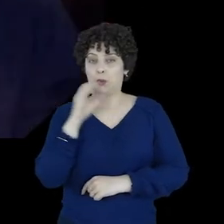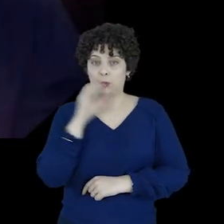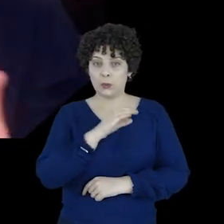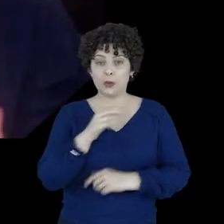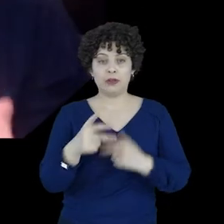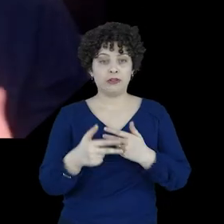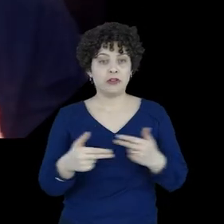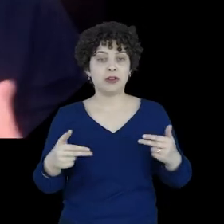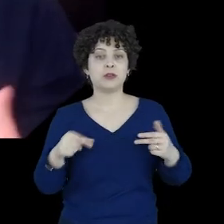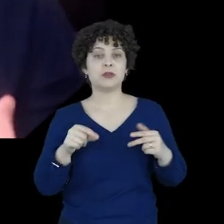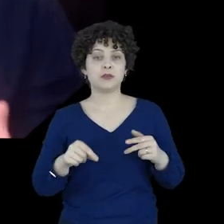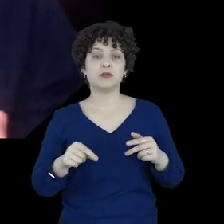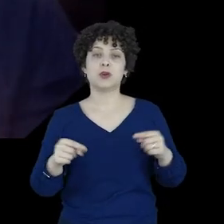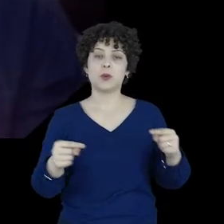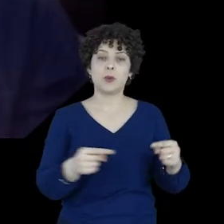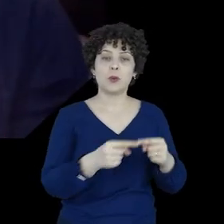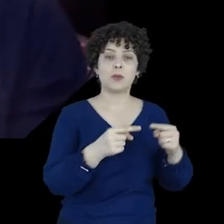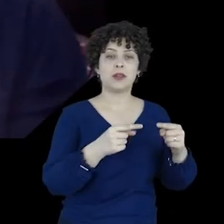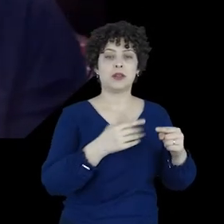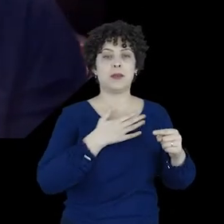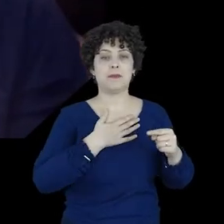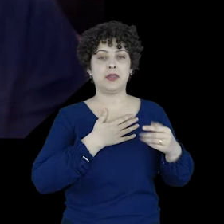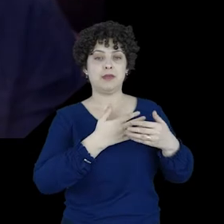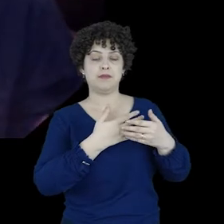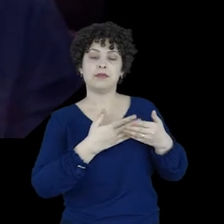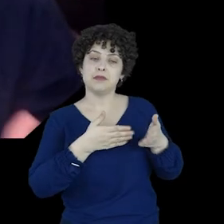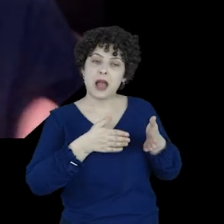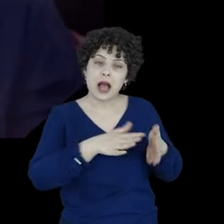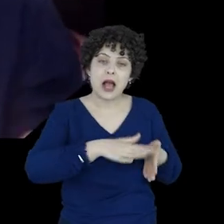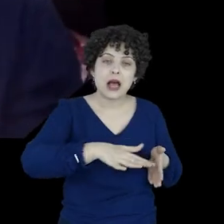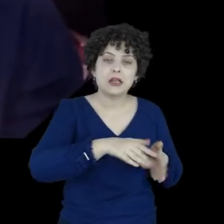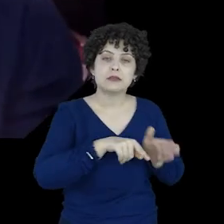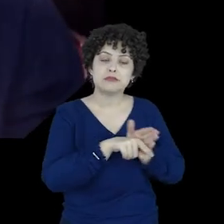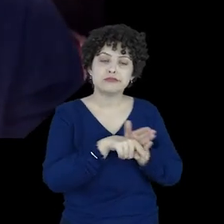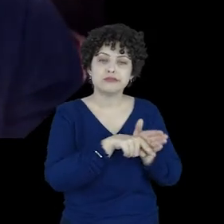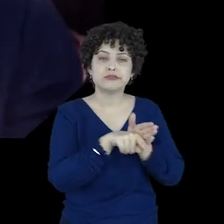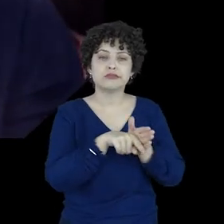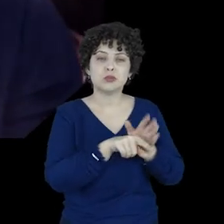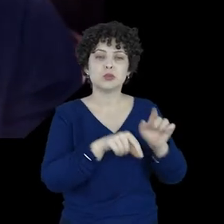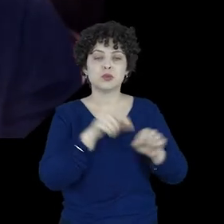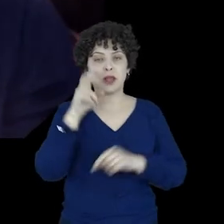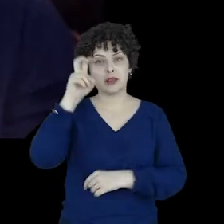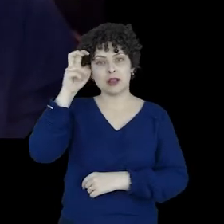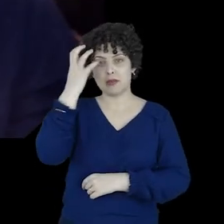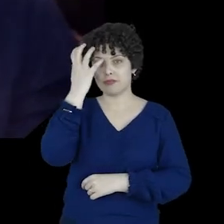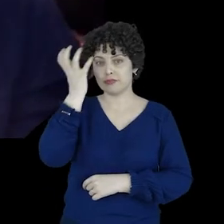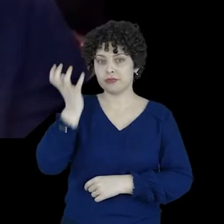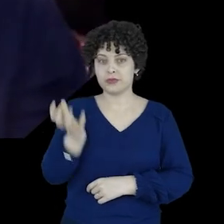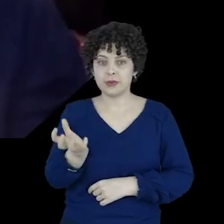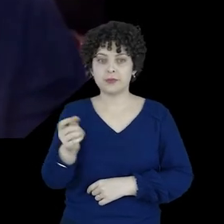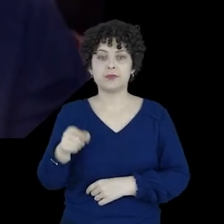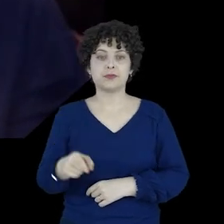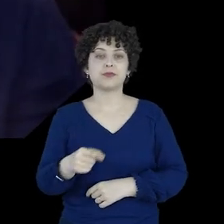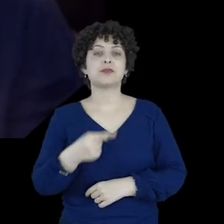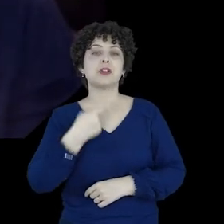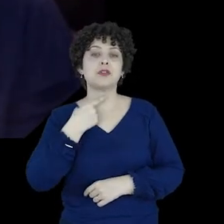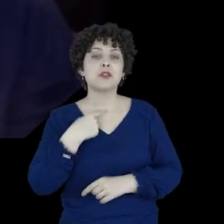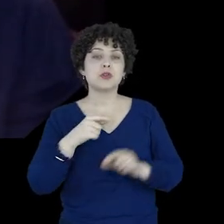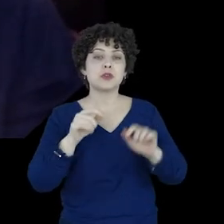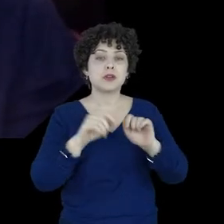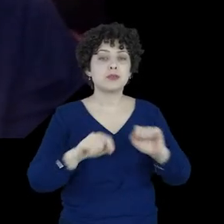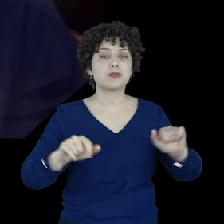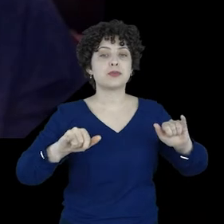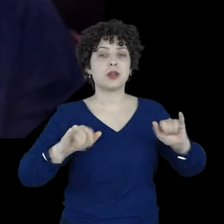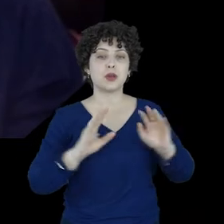emergentes, y que tiene un poco más que ver con la línea mía particular de trabajo e investigación, que es la inteligencia artificial, me gustaría mencionar